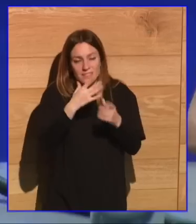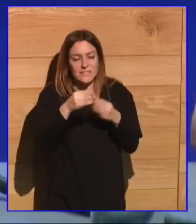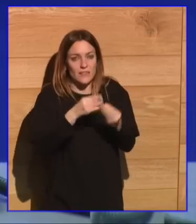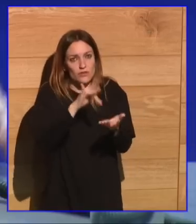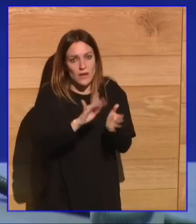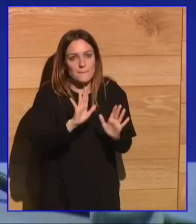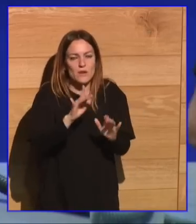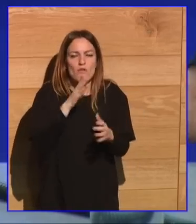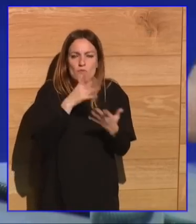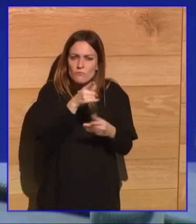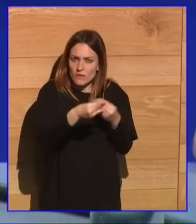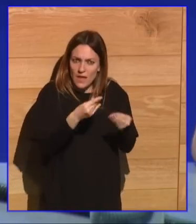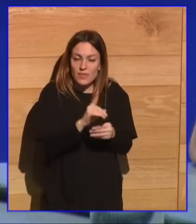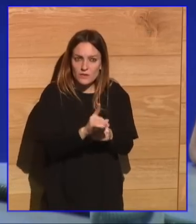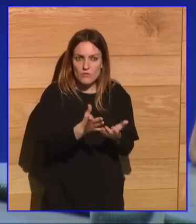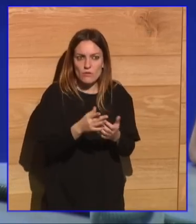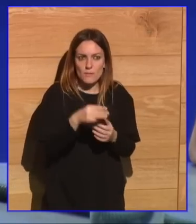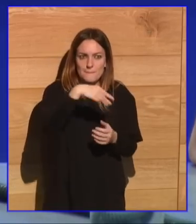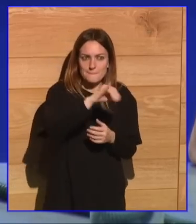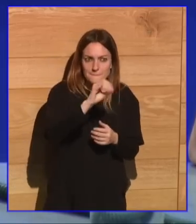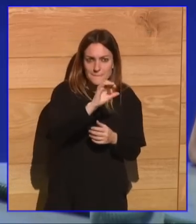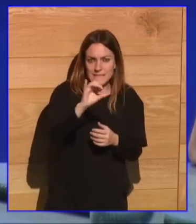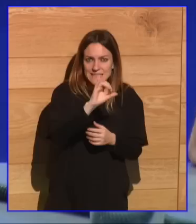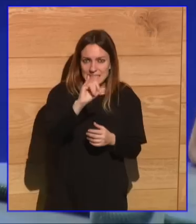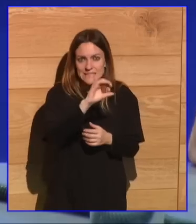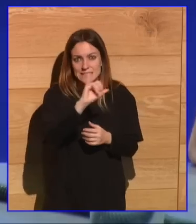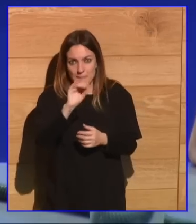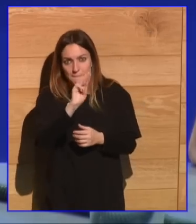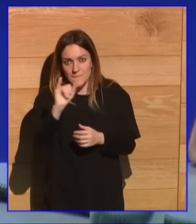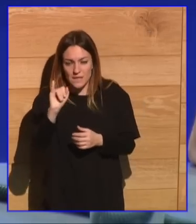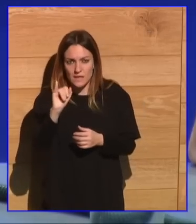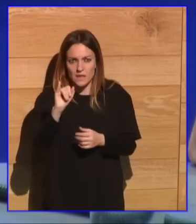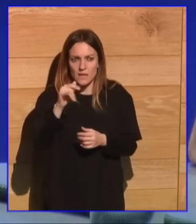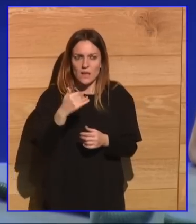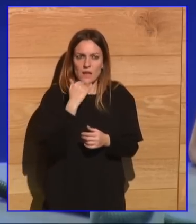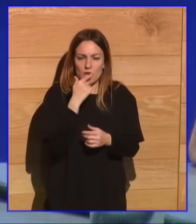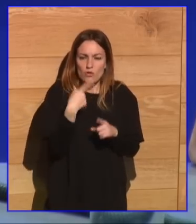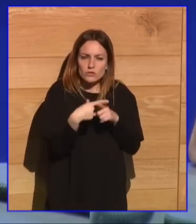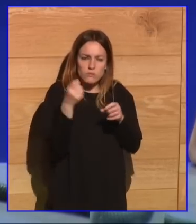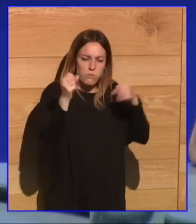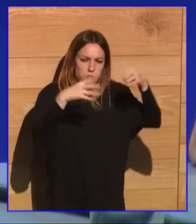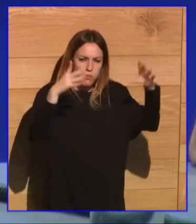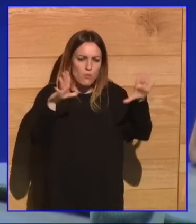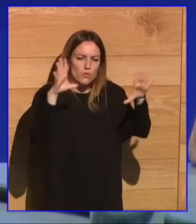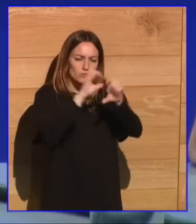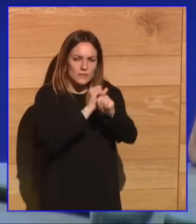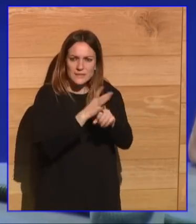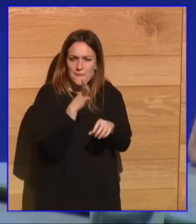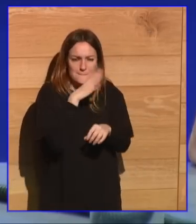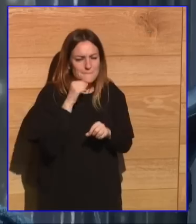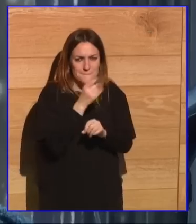luego hablaremos de Ars de Mississippi, pero Ars de Mississippi está trufado de escenas nocturnas inconmensurables, preciosísimas.